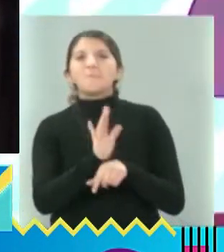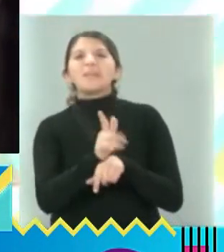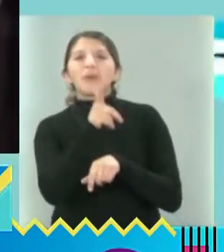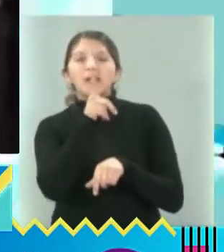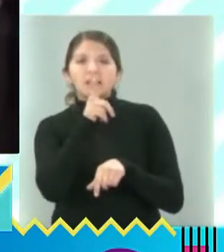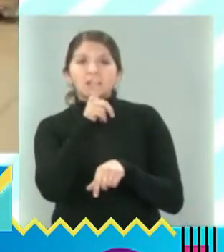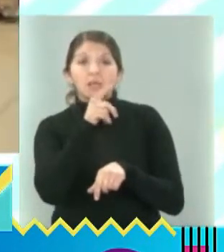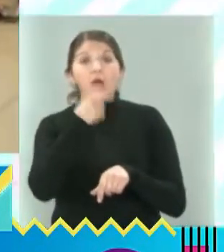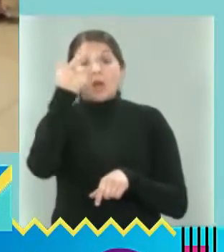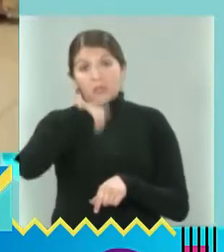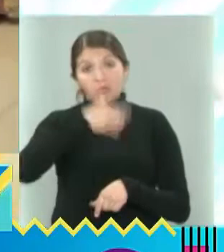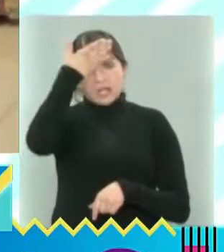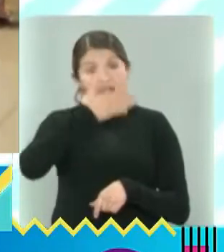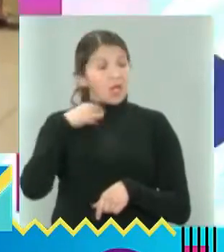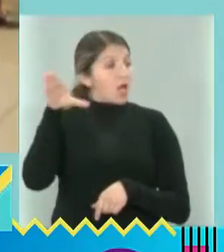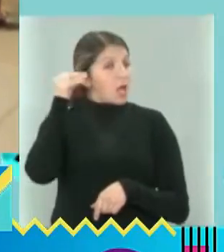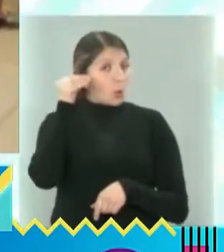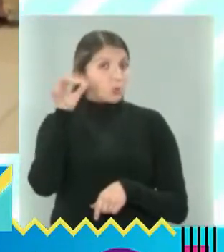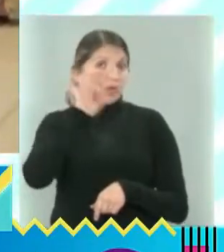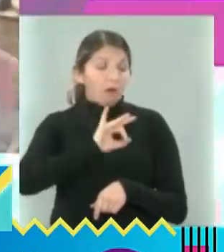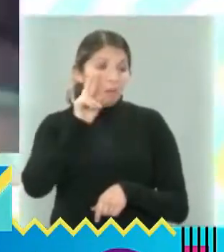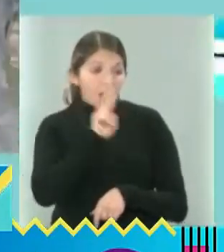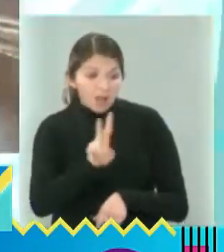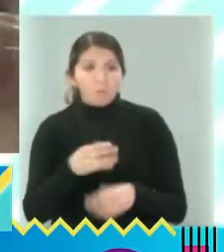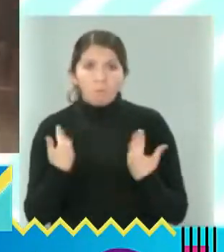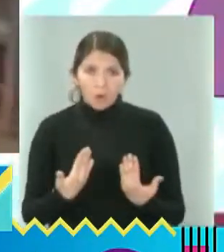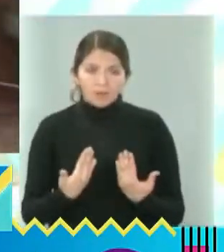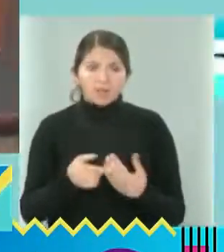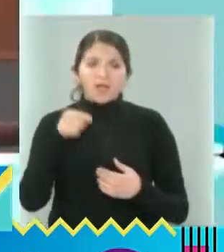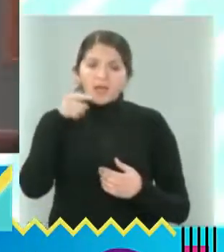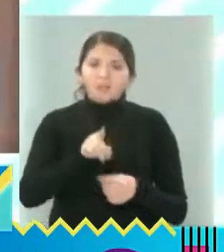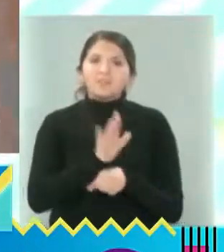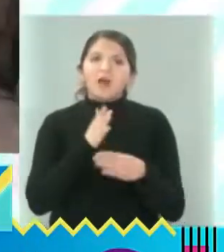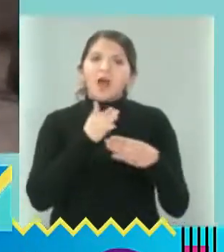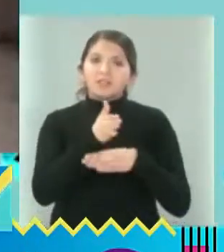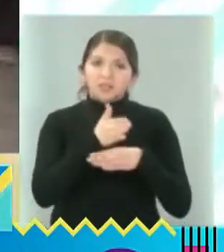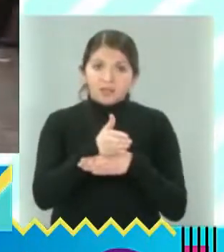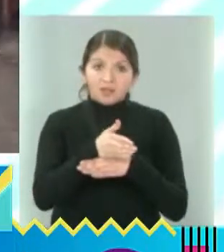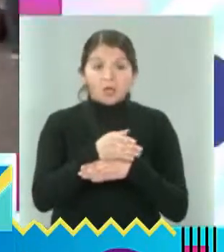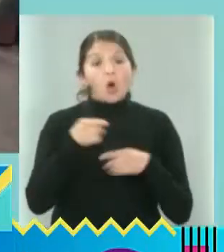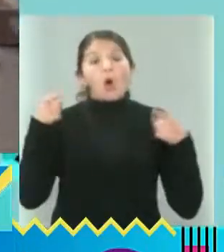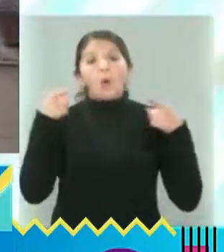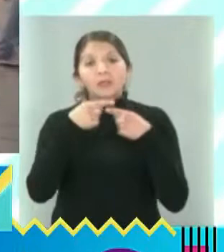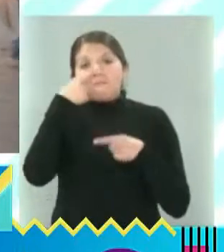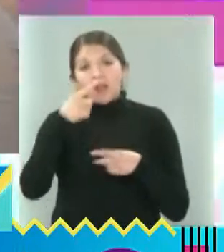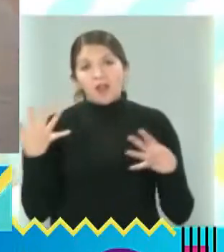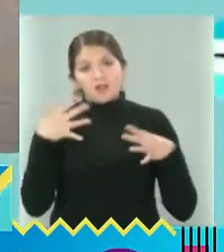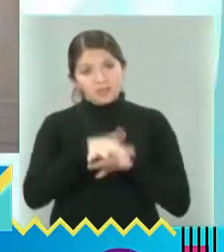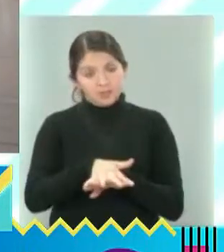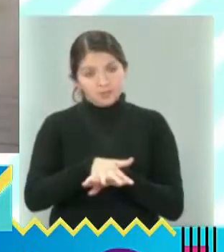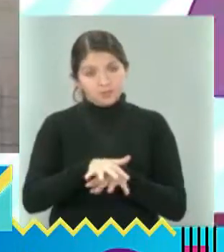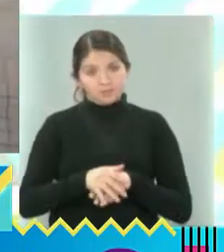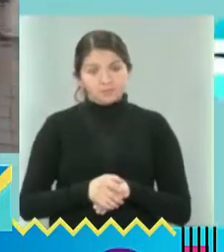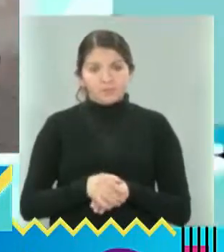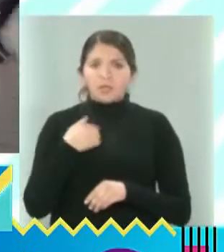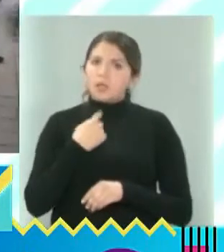También ayudan a la accesibilidad porque permiten integrar. La accesibilidad da como resultado final la integración. Bien. Y en el ámbito